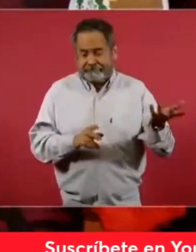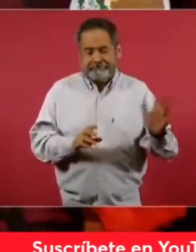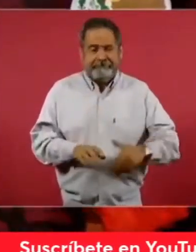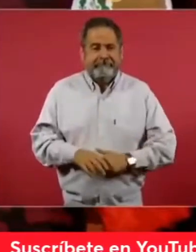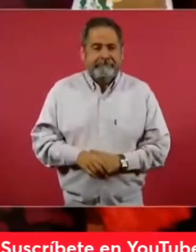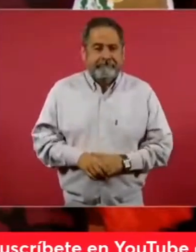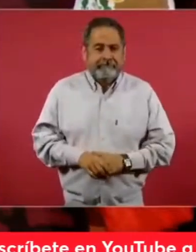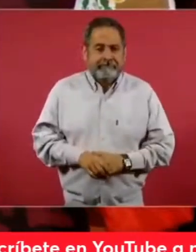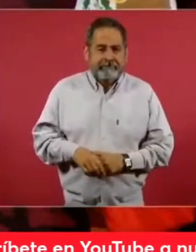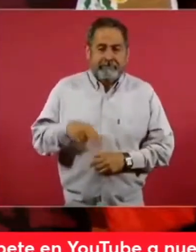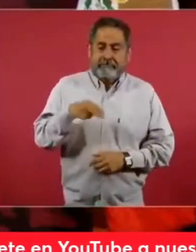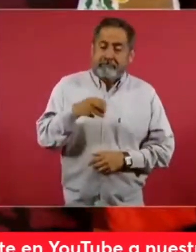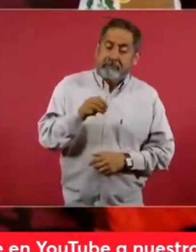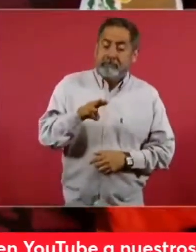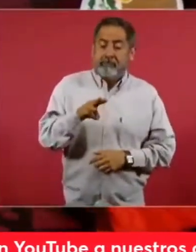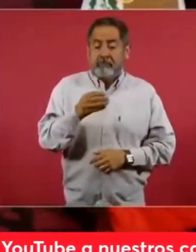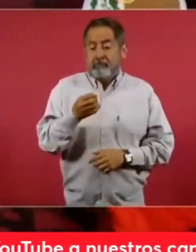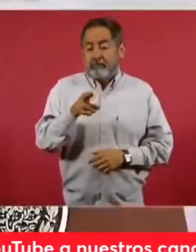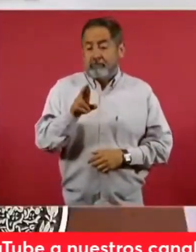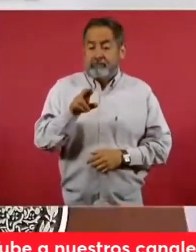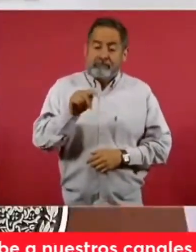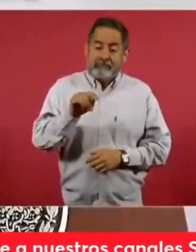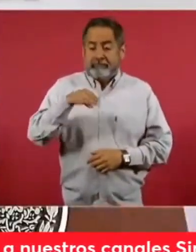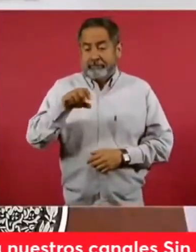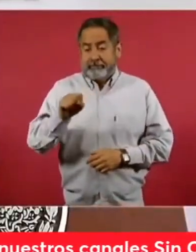Del New York Times. Sí. Ah, es que ya está en español abajo. Sí, pero es esto lo que él